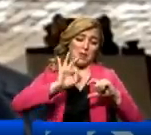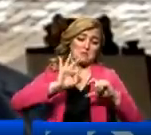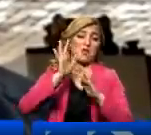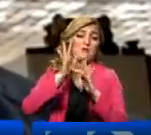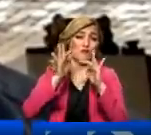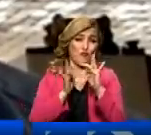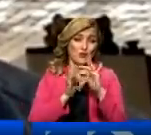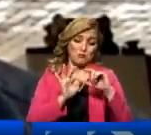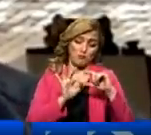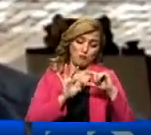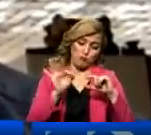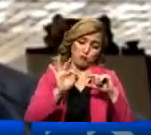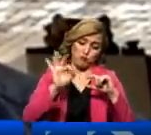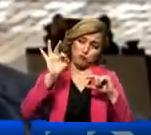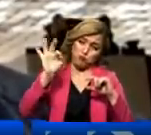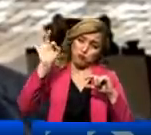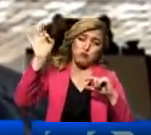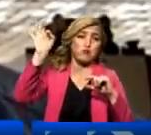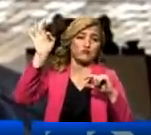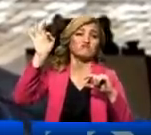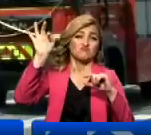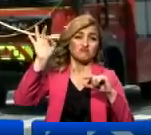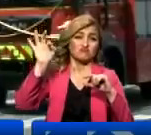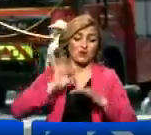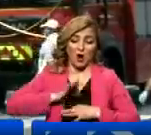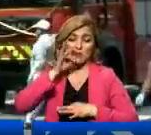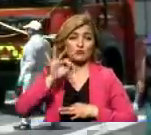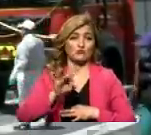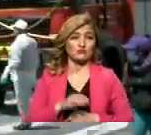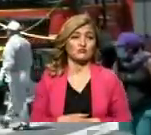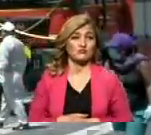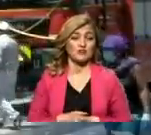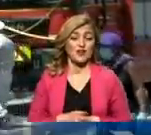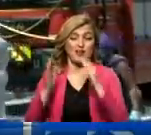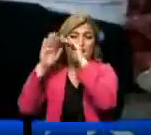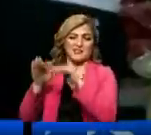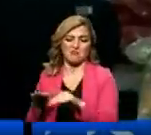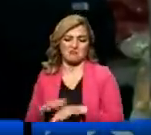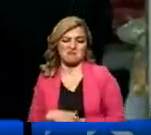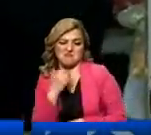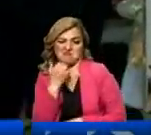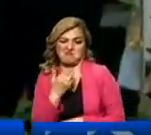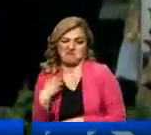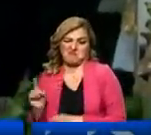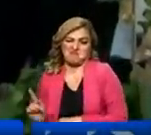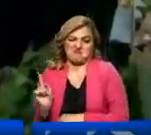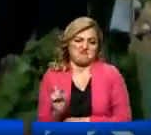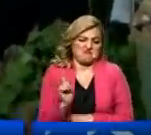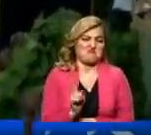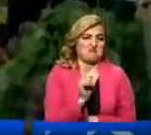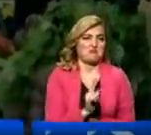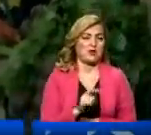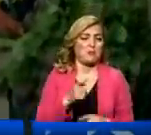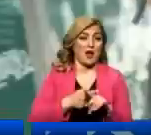abril se incremente el número de casos en la ciudad. Desobedecer la cuarentena, el distanciamiento social y aglomerar